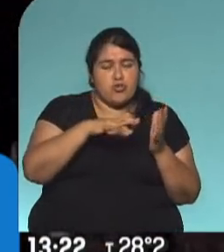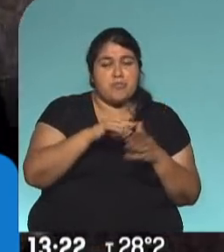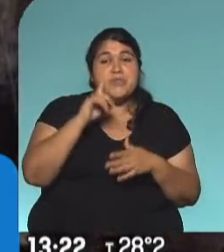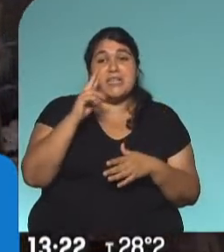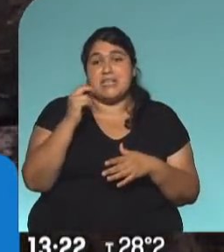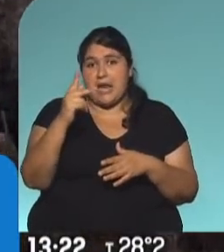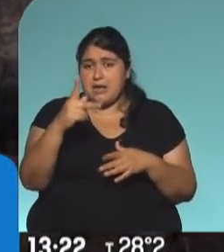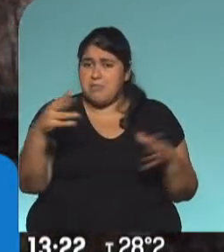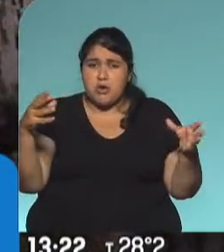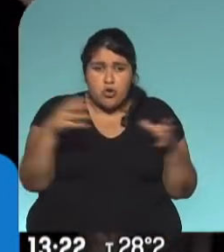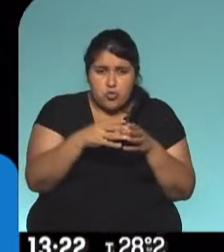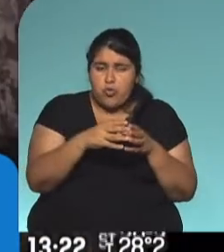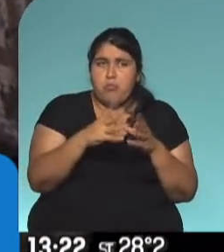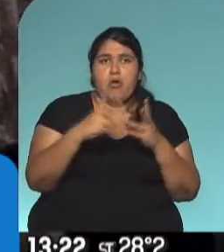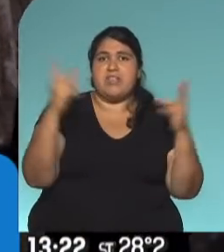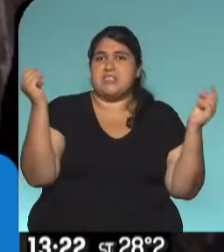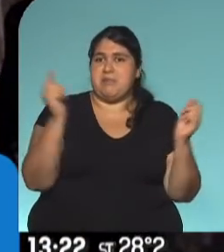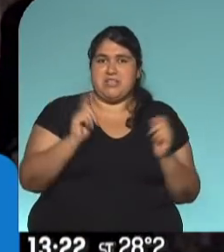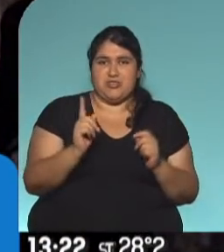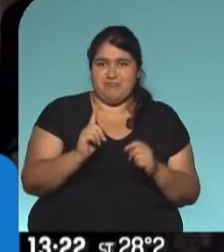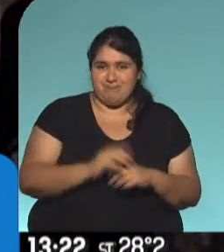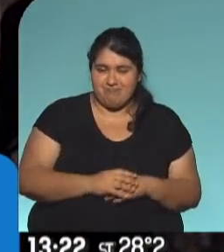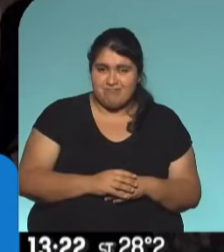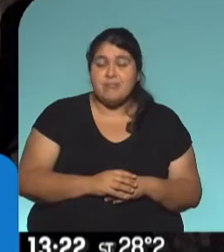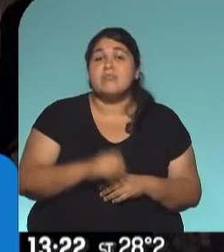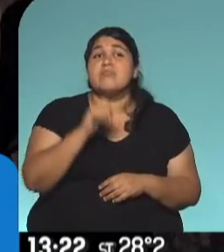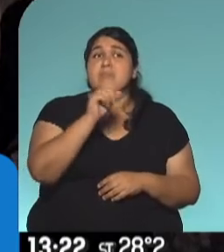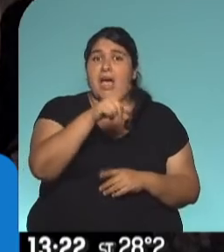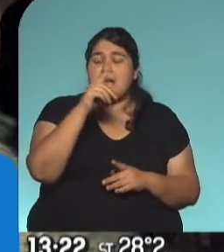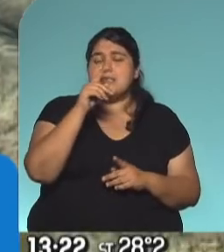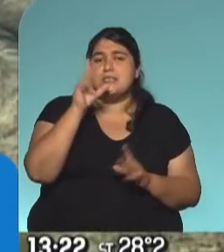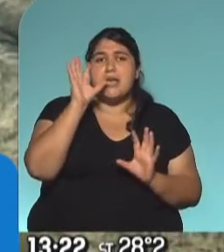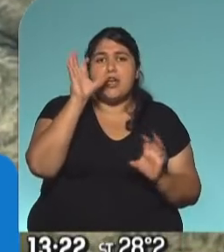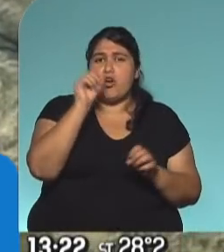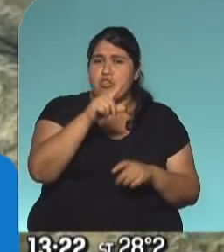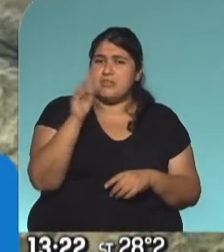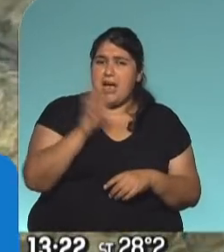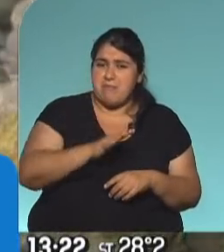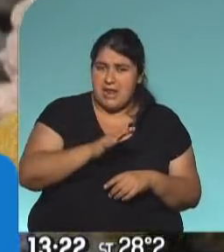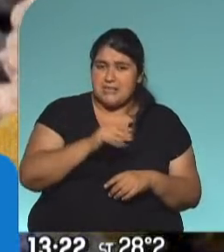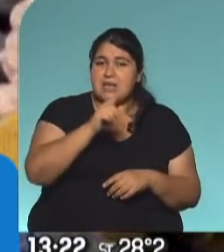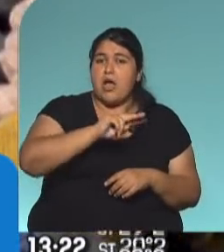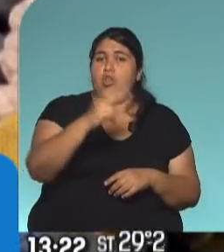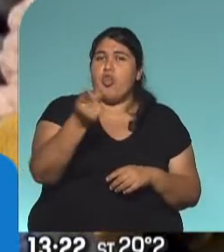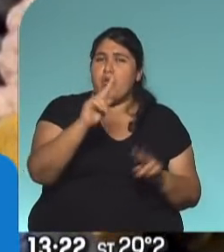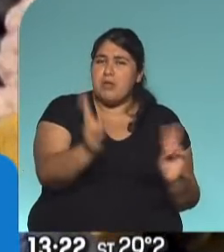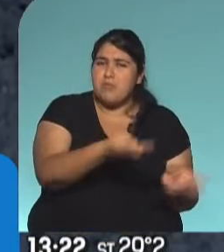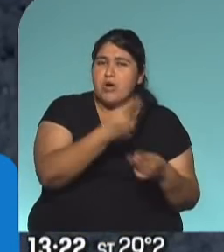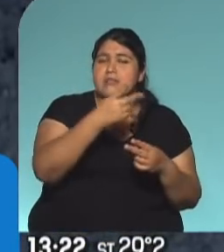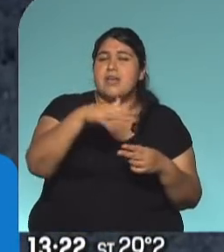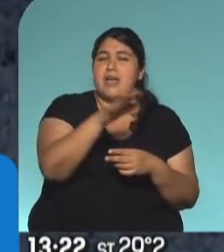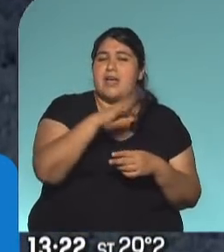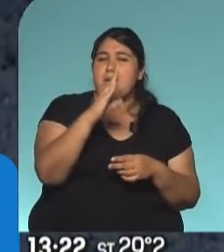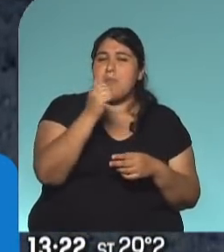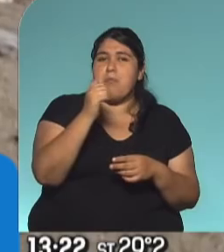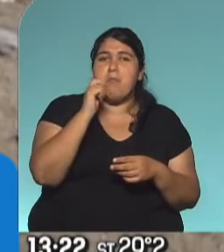pero el grupo no desapareció del todo. Un recordatorio de esa amenaza fue el doble atentado suicida en Bagdad al